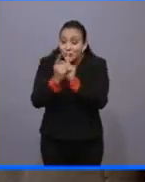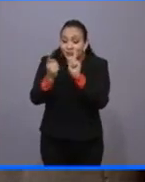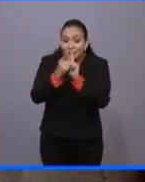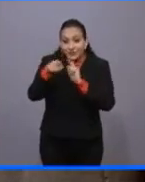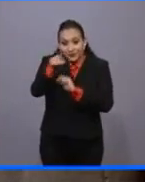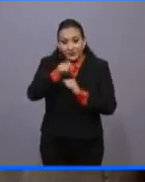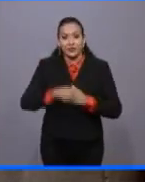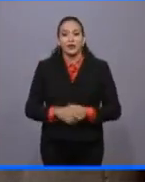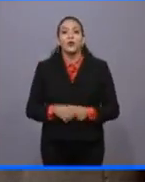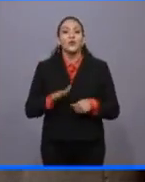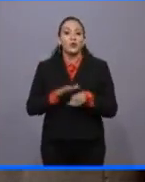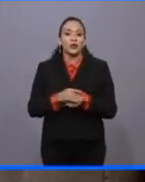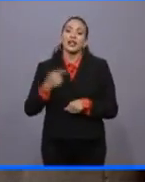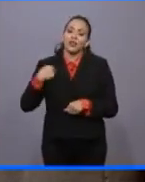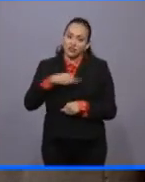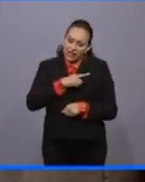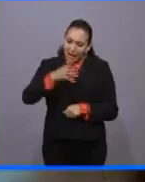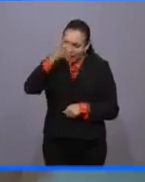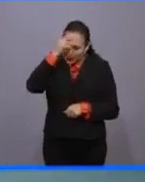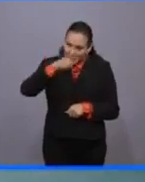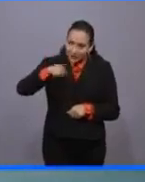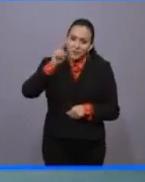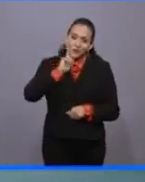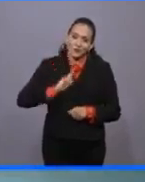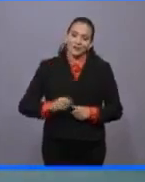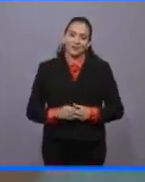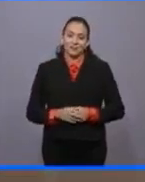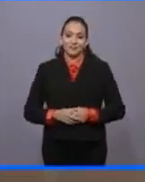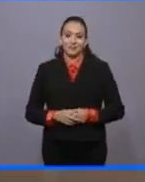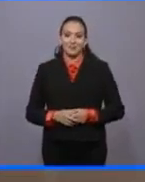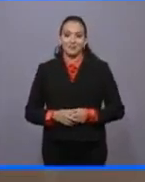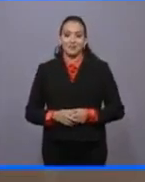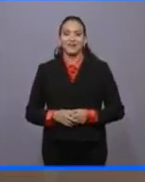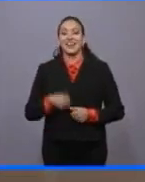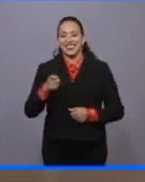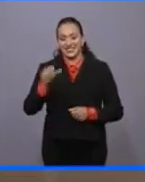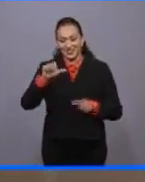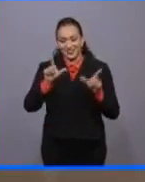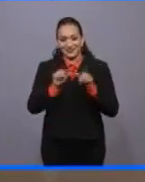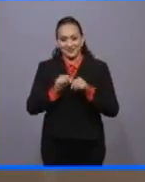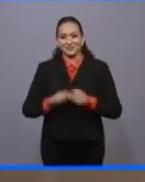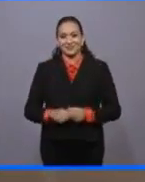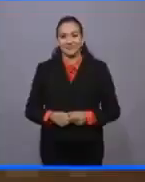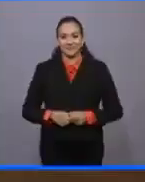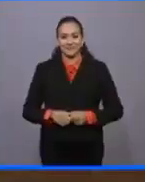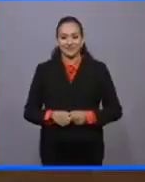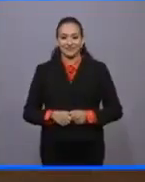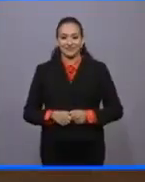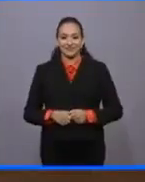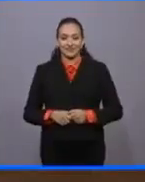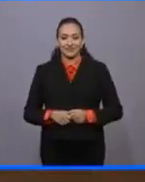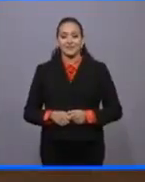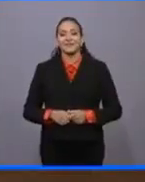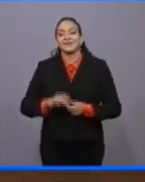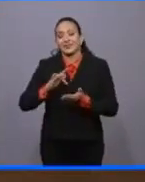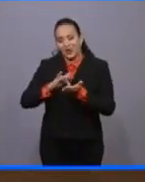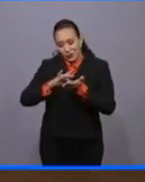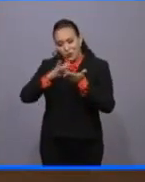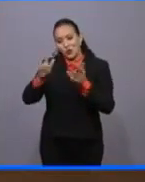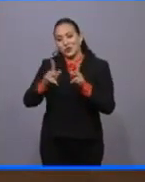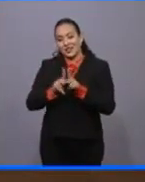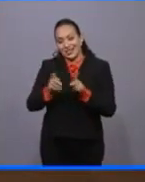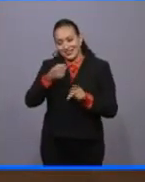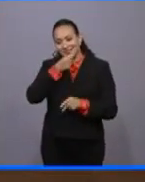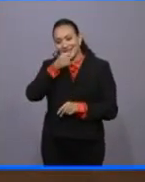porque tenemos mucho que aprender de ustedes. Es el reporte que les tenemos. Muchísimas